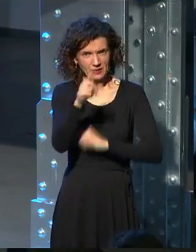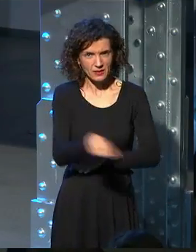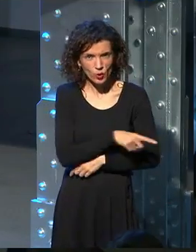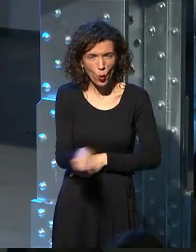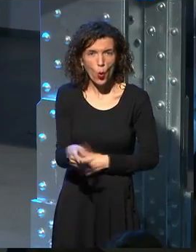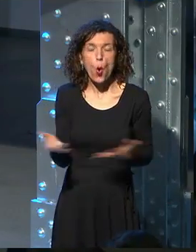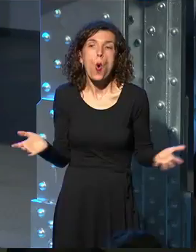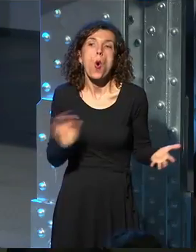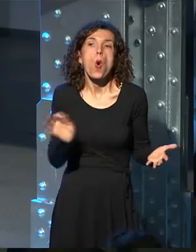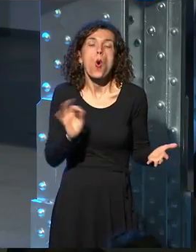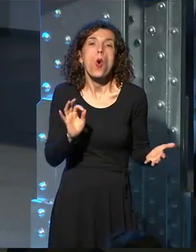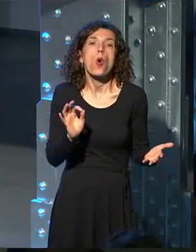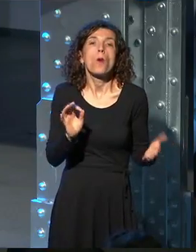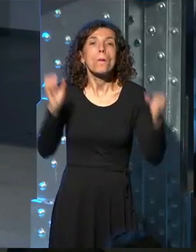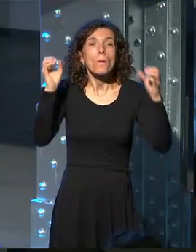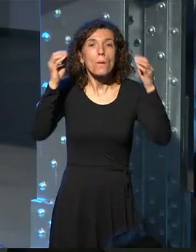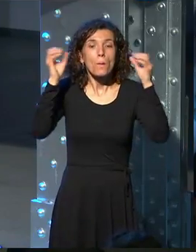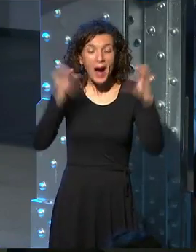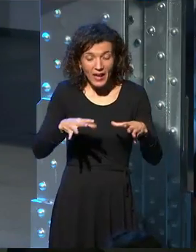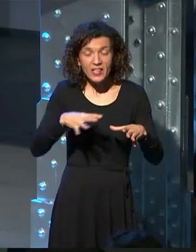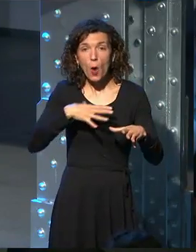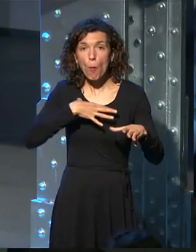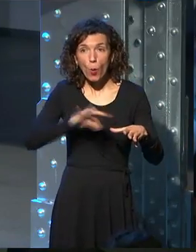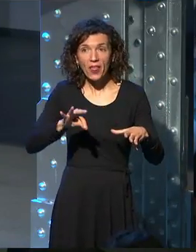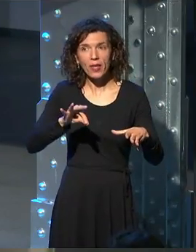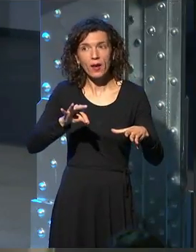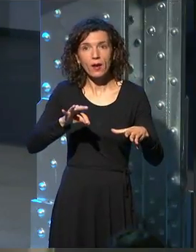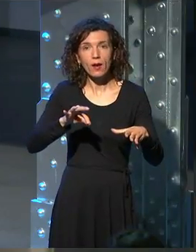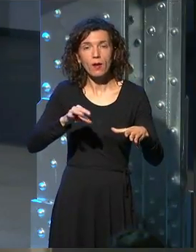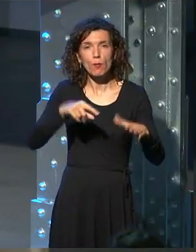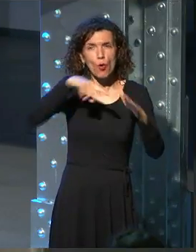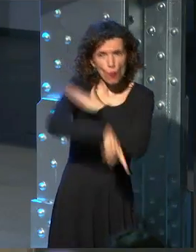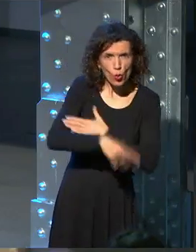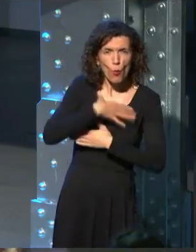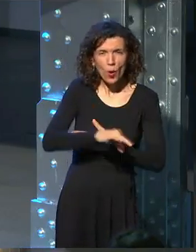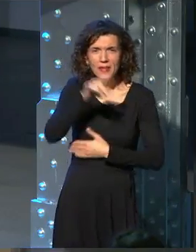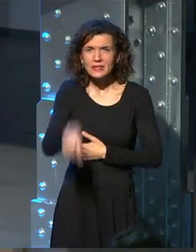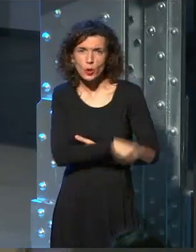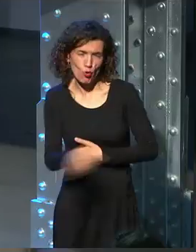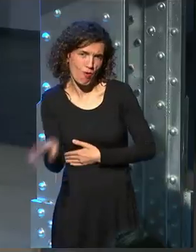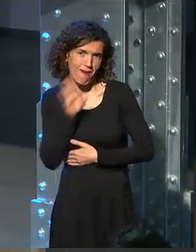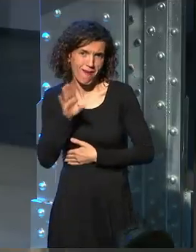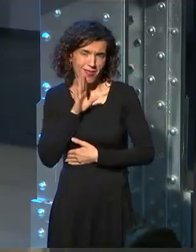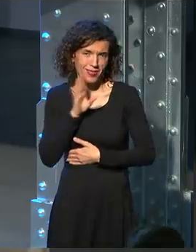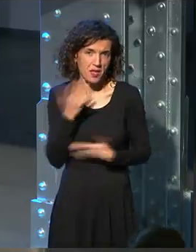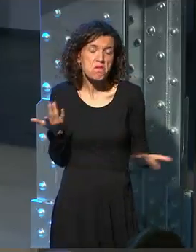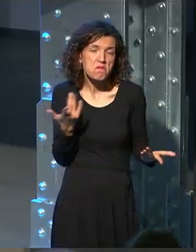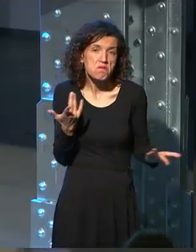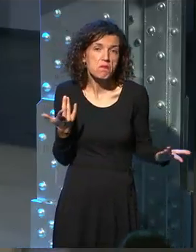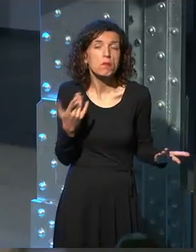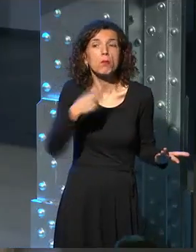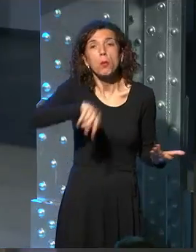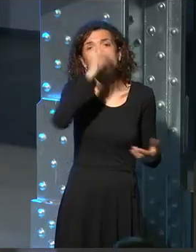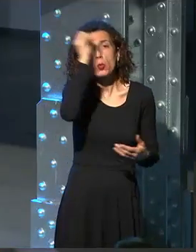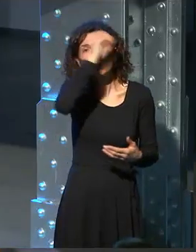No sé si efectivamente con la magia se puede llegar tan profundo como apunta esto. ¿Cómo